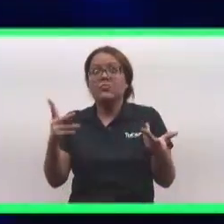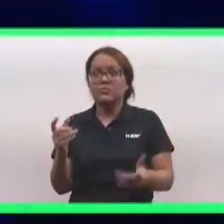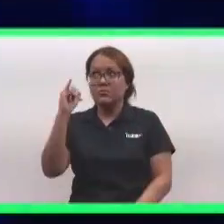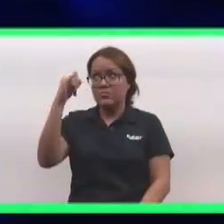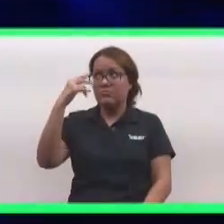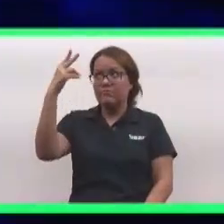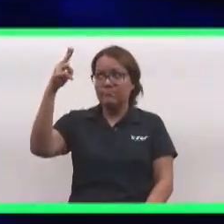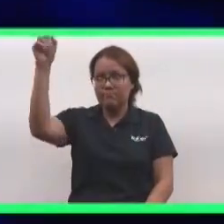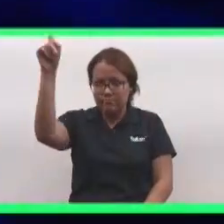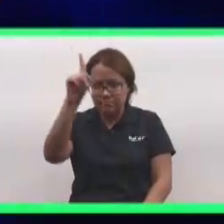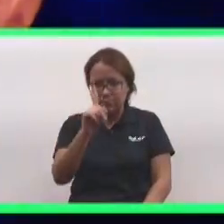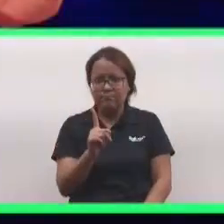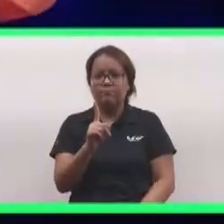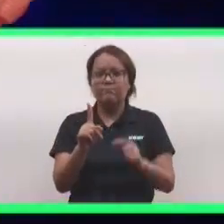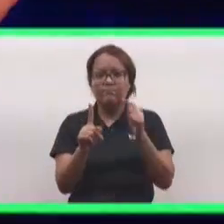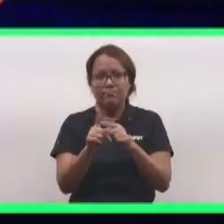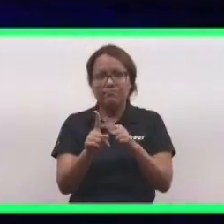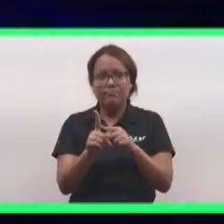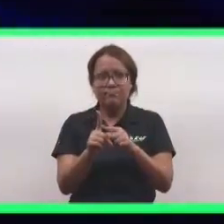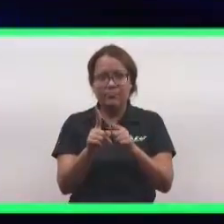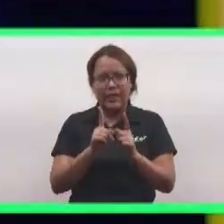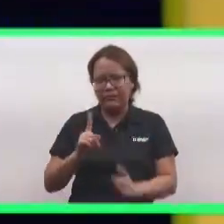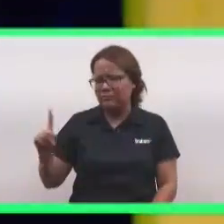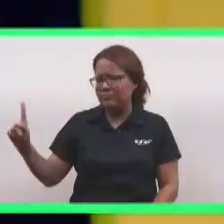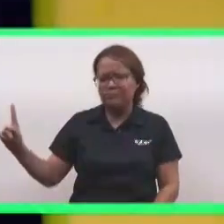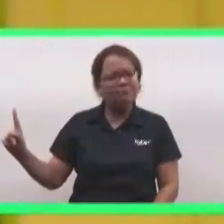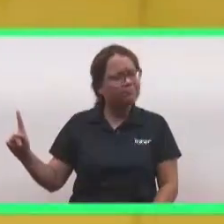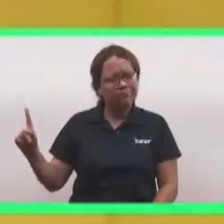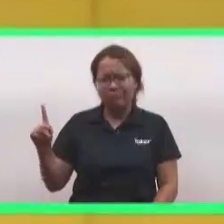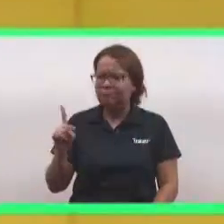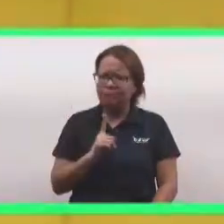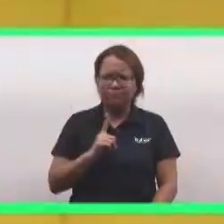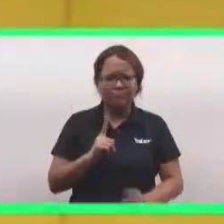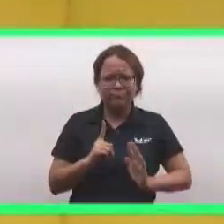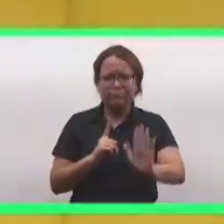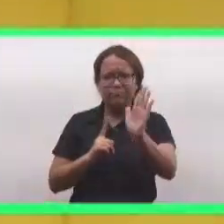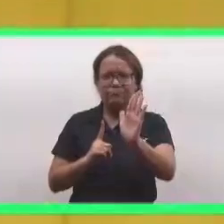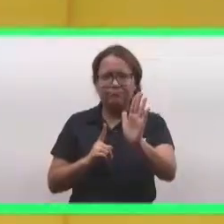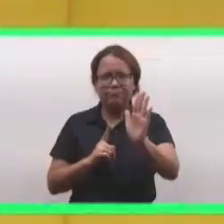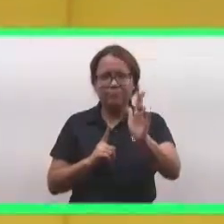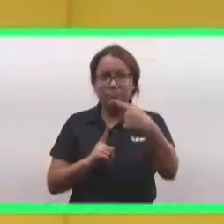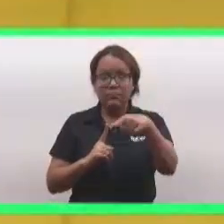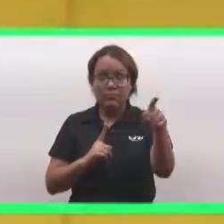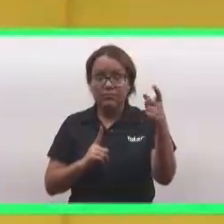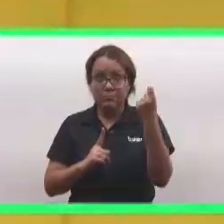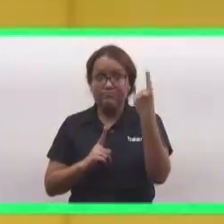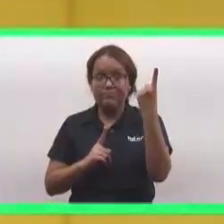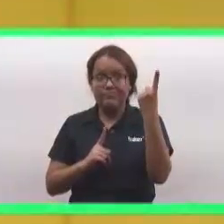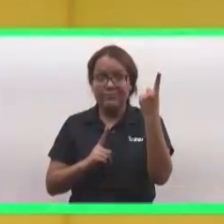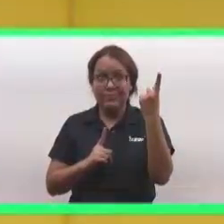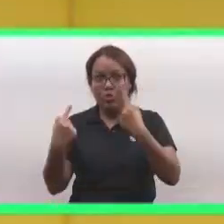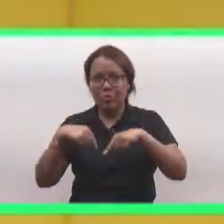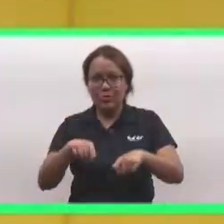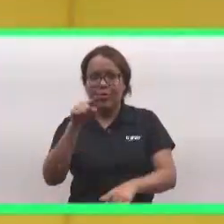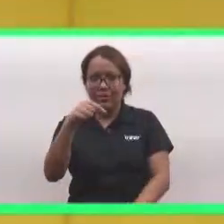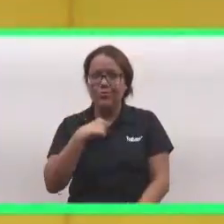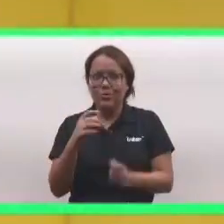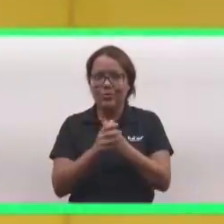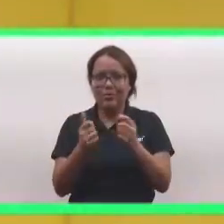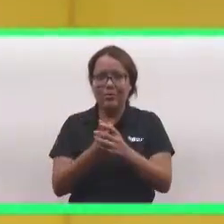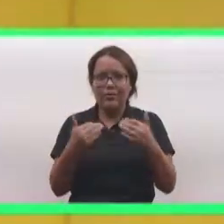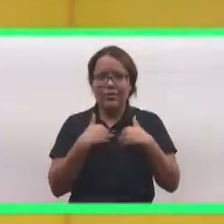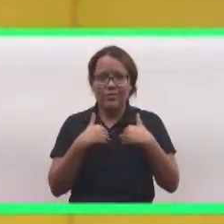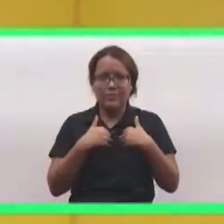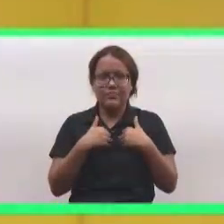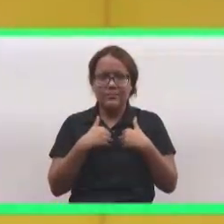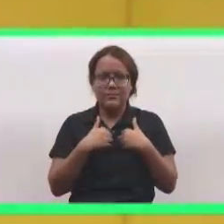es el que va contigo. Dos cosas: no te dejará ni... Ojo, no pierda de vista que aún estamos en el desierto. No